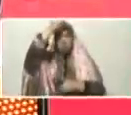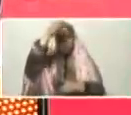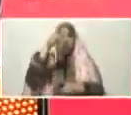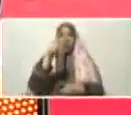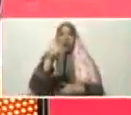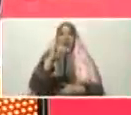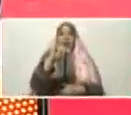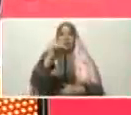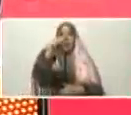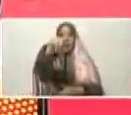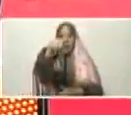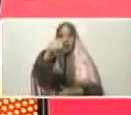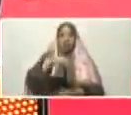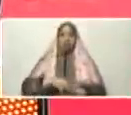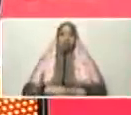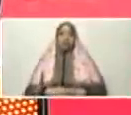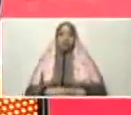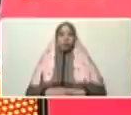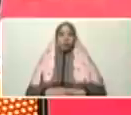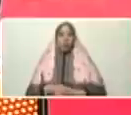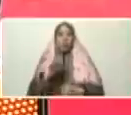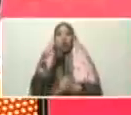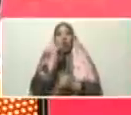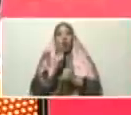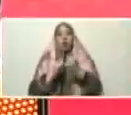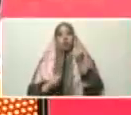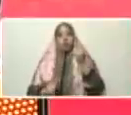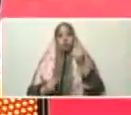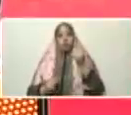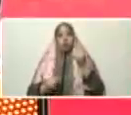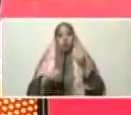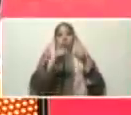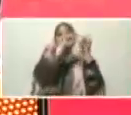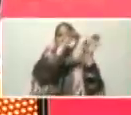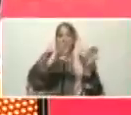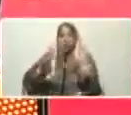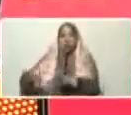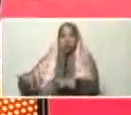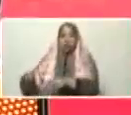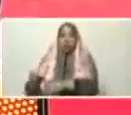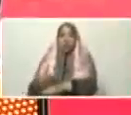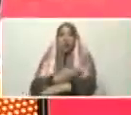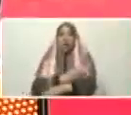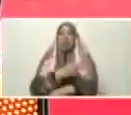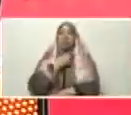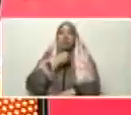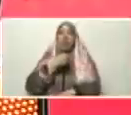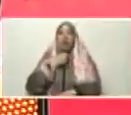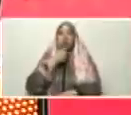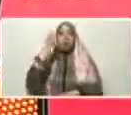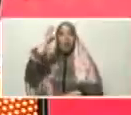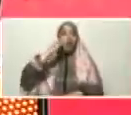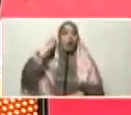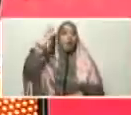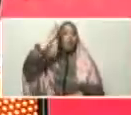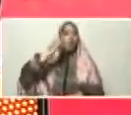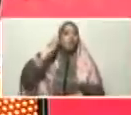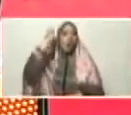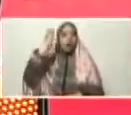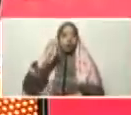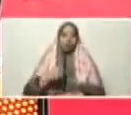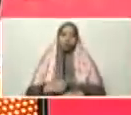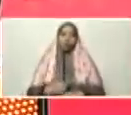los estertores de la última dinastía y el antioccidentalismo parte 2